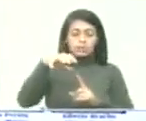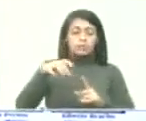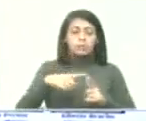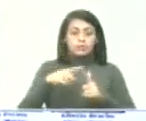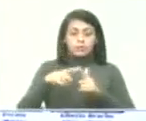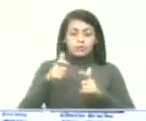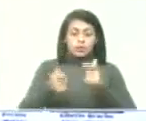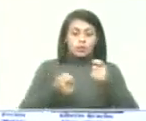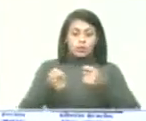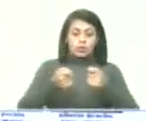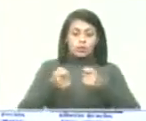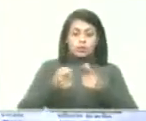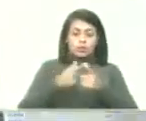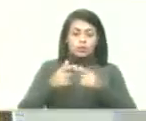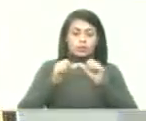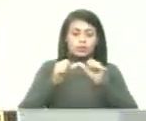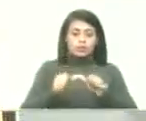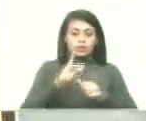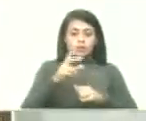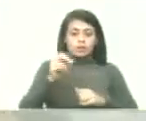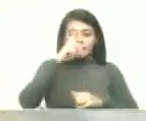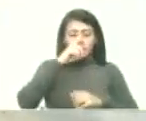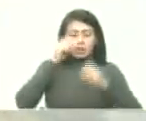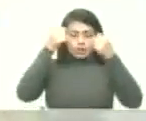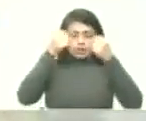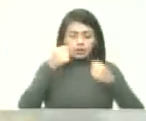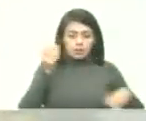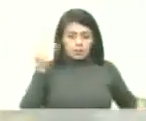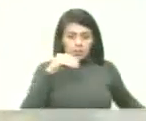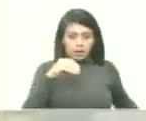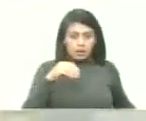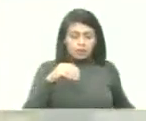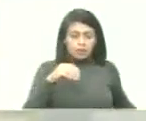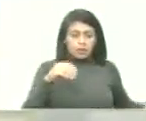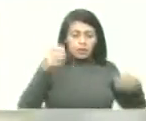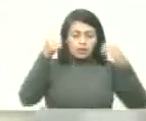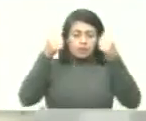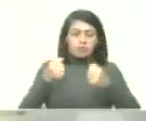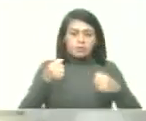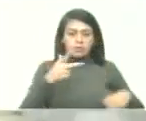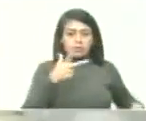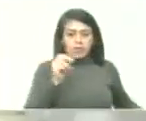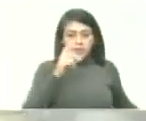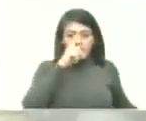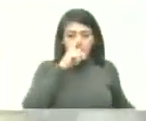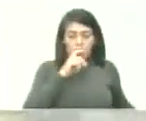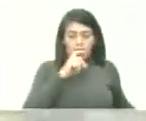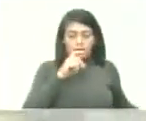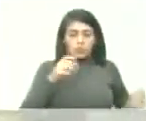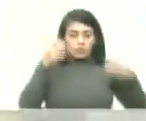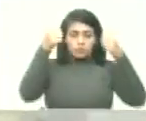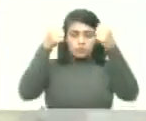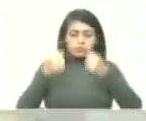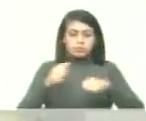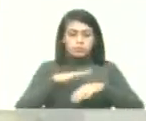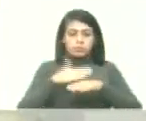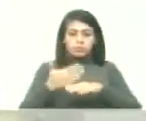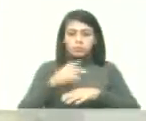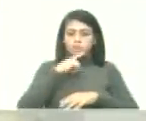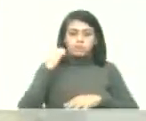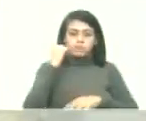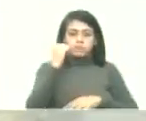dron, se va a quedar 30 años en Venezuela, 30 años más preso. Fue sentenciado a 30 años de cárcel por